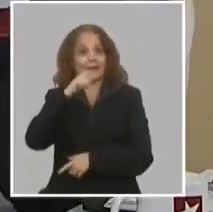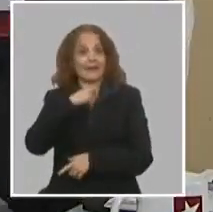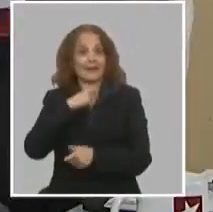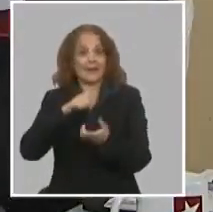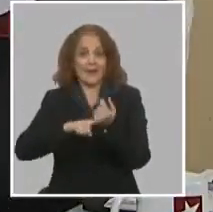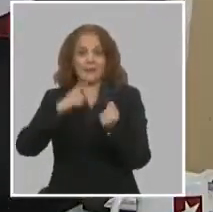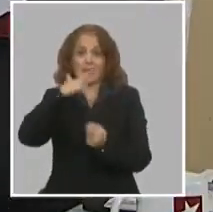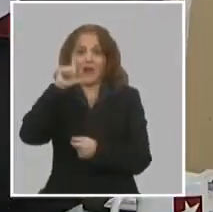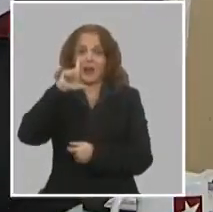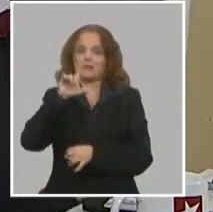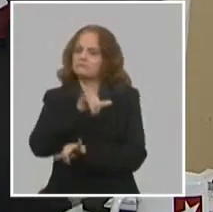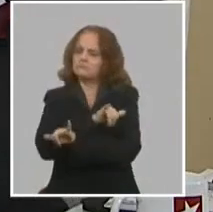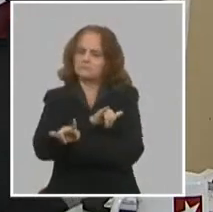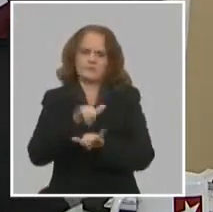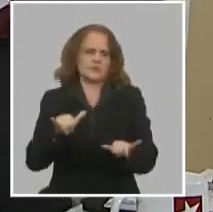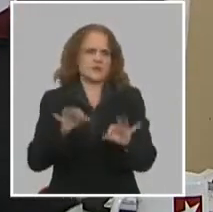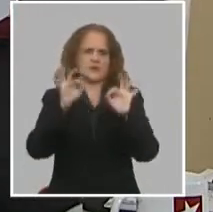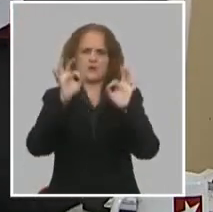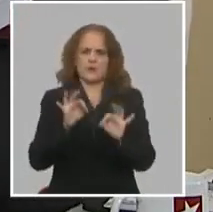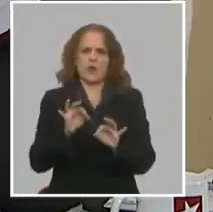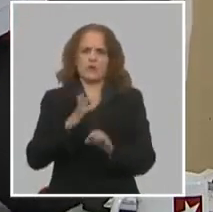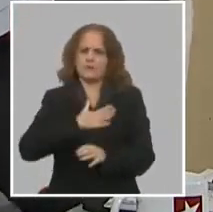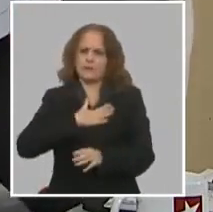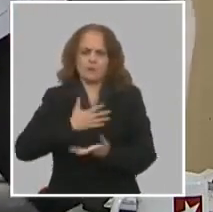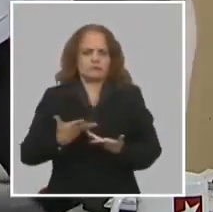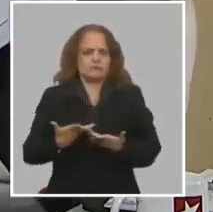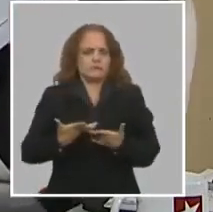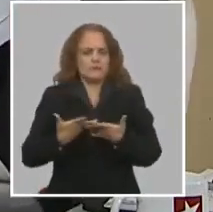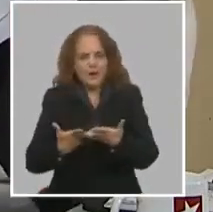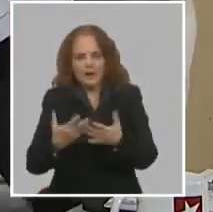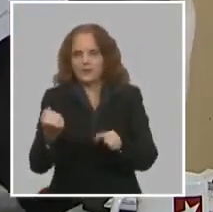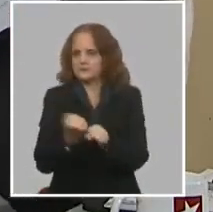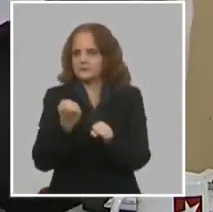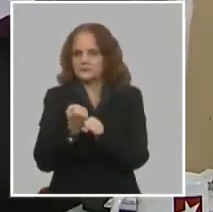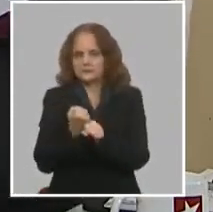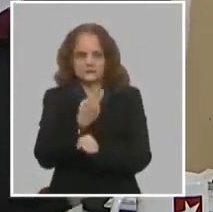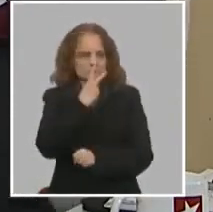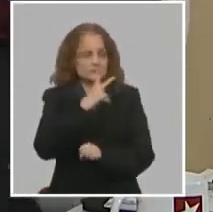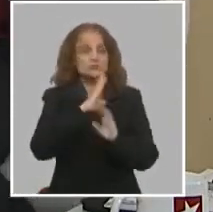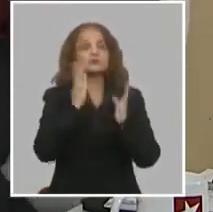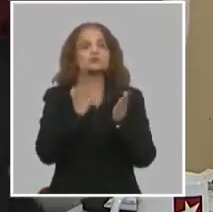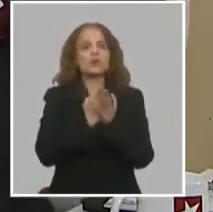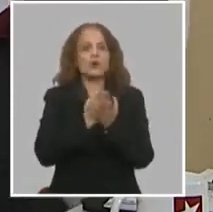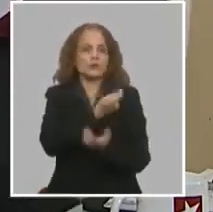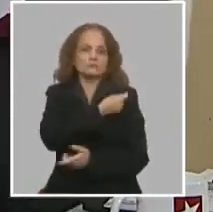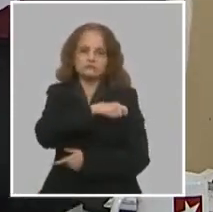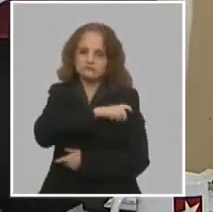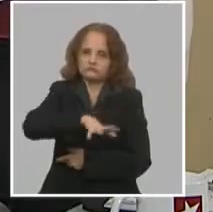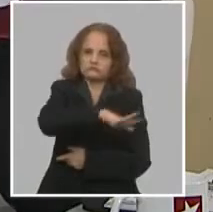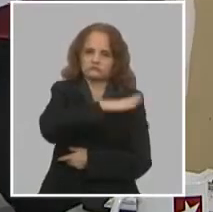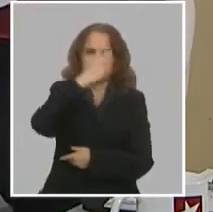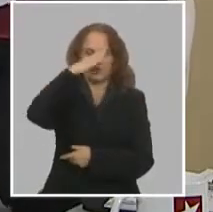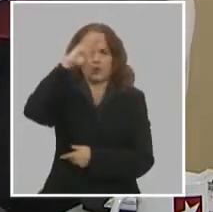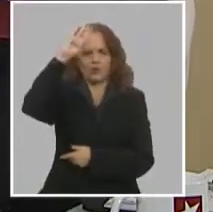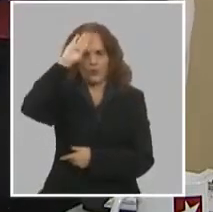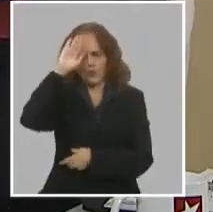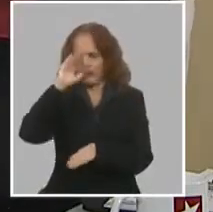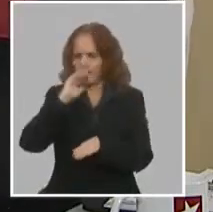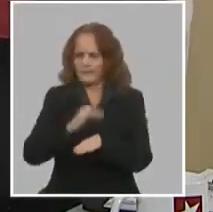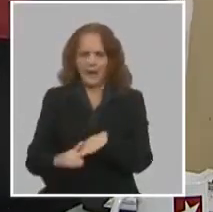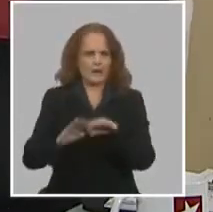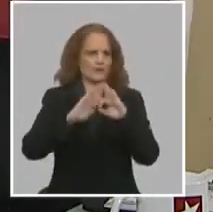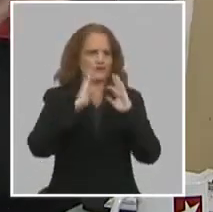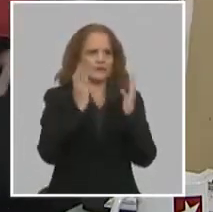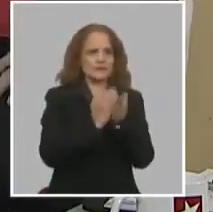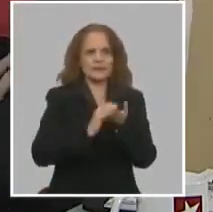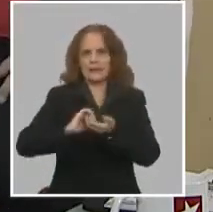allí. Bueno, cuánto no se hace por el nuestro, ¿no? Por la gente, por nuestra familia, por nuestros hermanos, por nuestros amigos. Eso sin